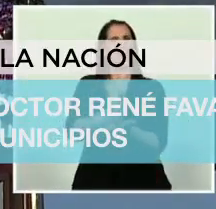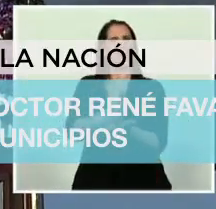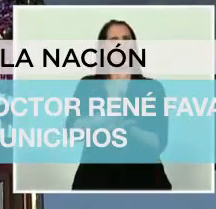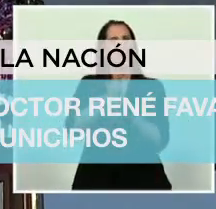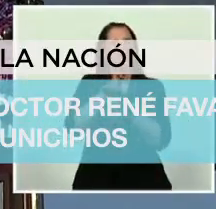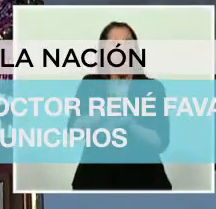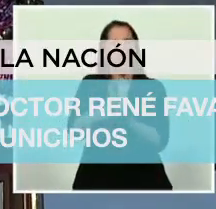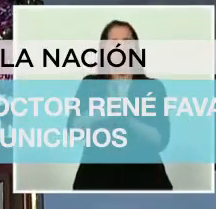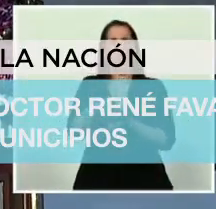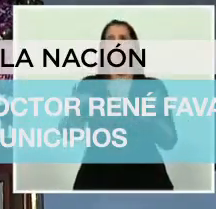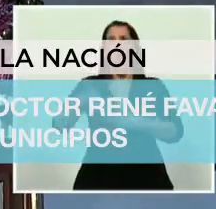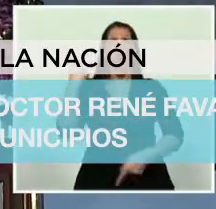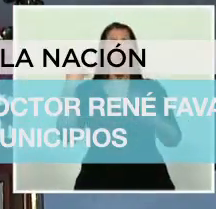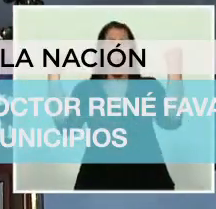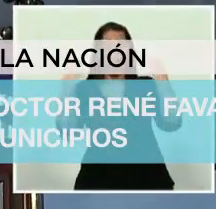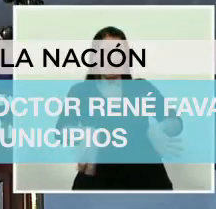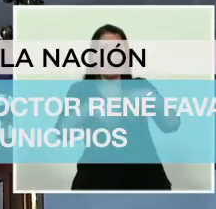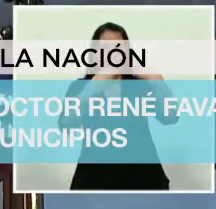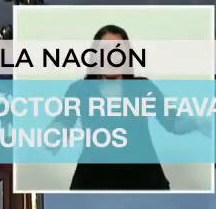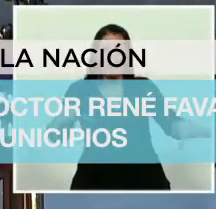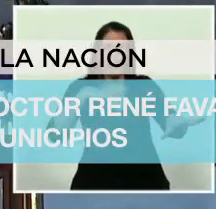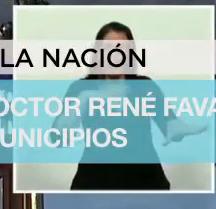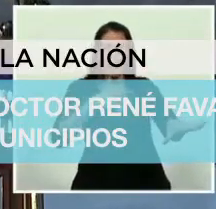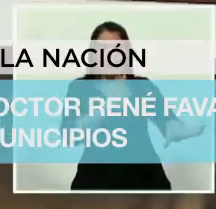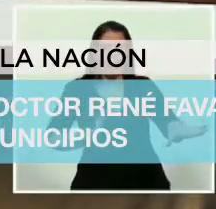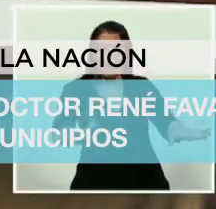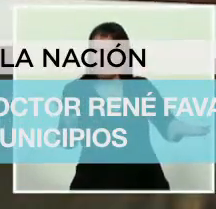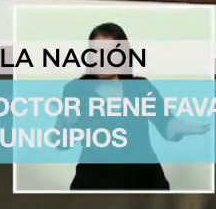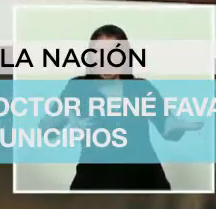a reparar abandonos y ausencias del Estado.